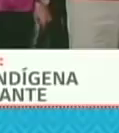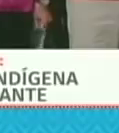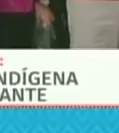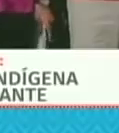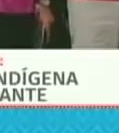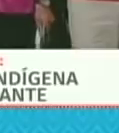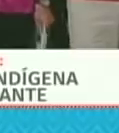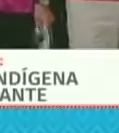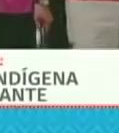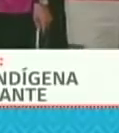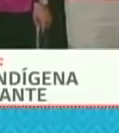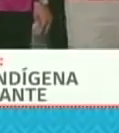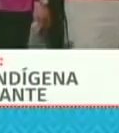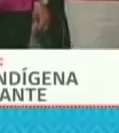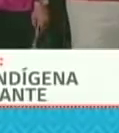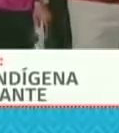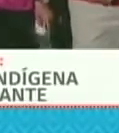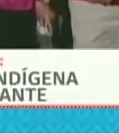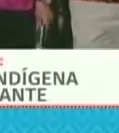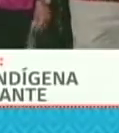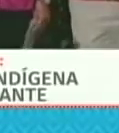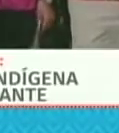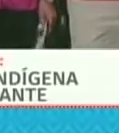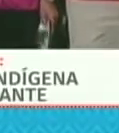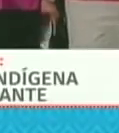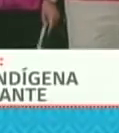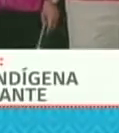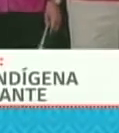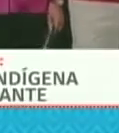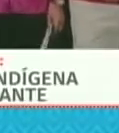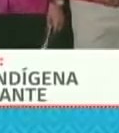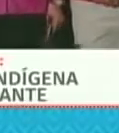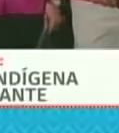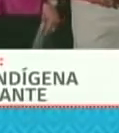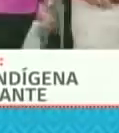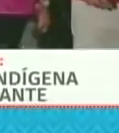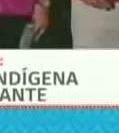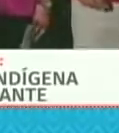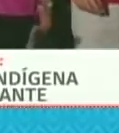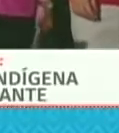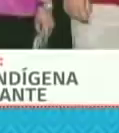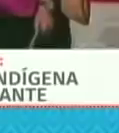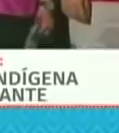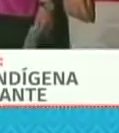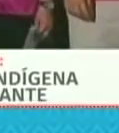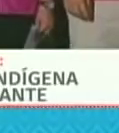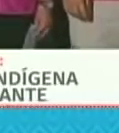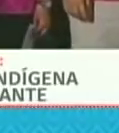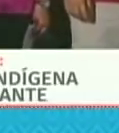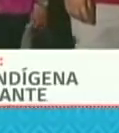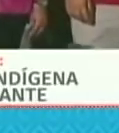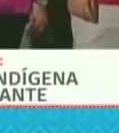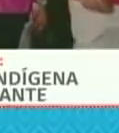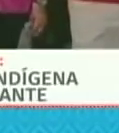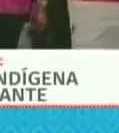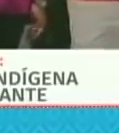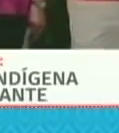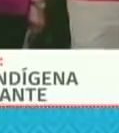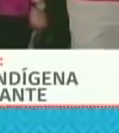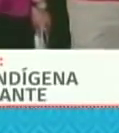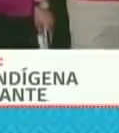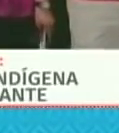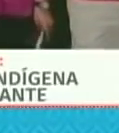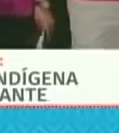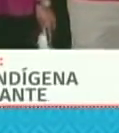Allá está con la clase obrera del hierro, del acero, del aluminio, del sector eléctrico, presidiendo